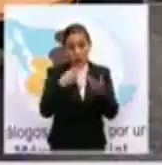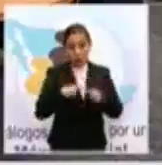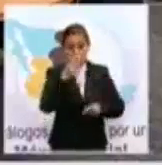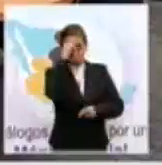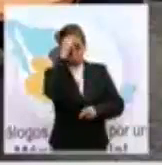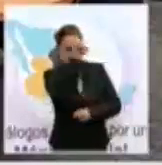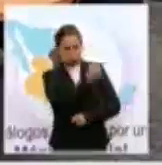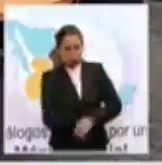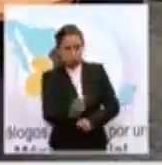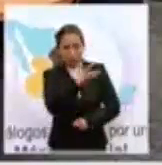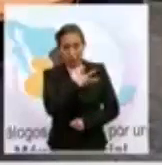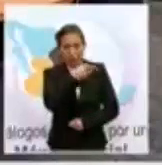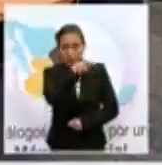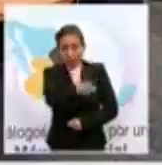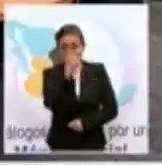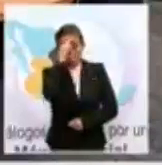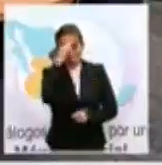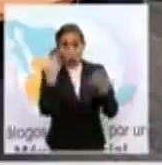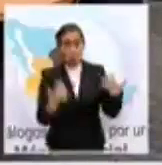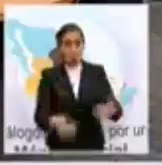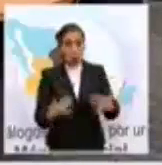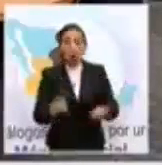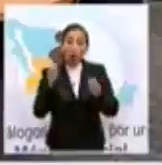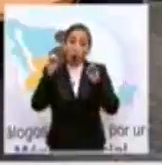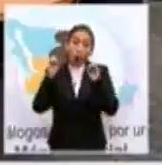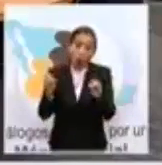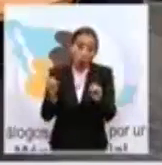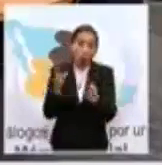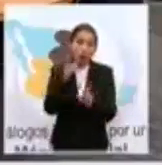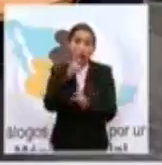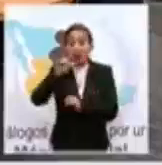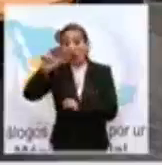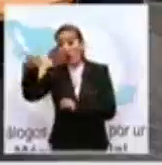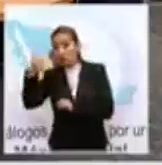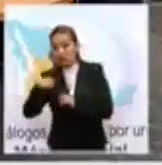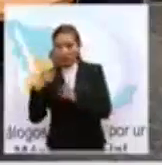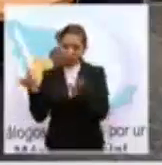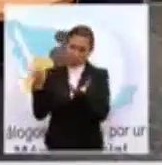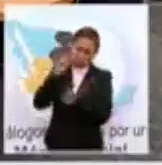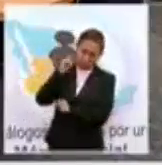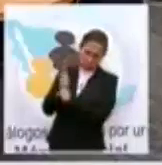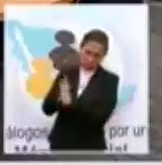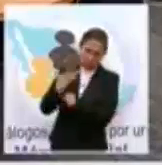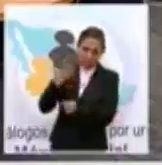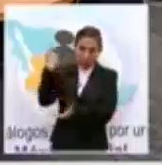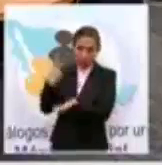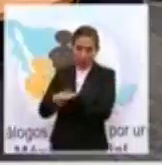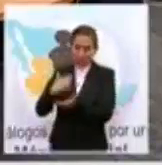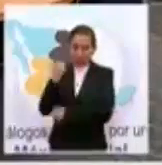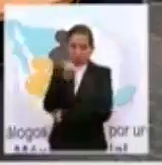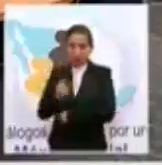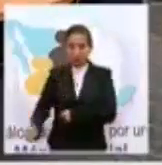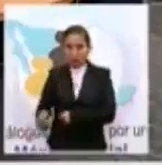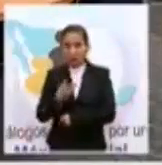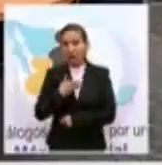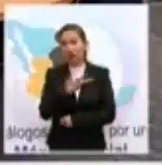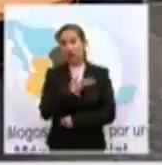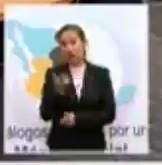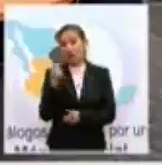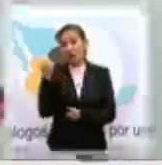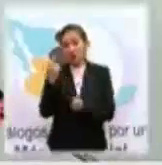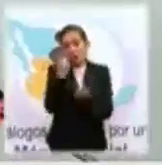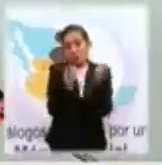no, digamos, el talento intelectual o, insisto, otro tipo de talentos, que estoy seguro que cada uno de los mexicanos tiene algún